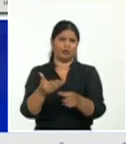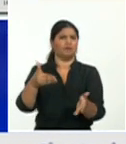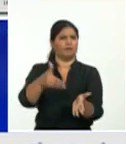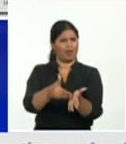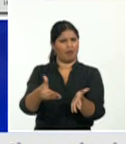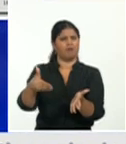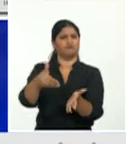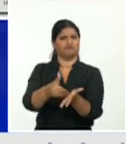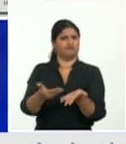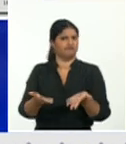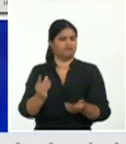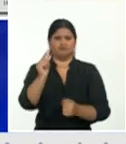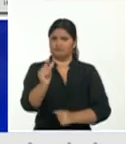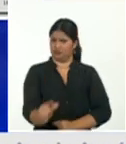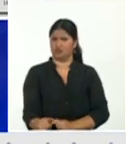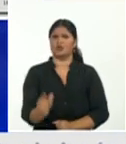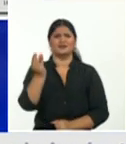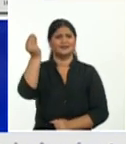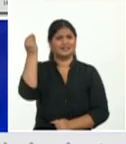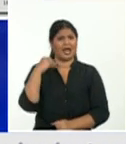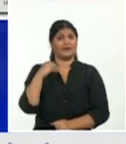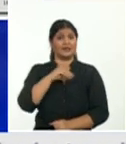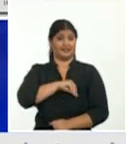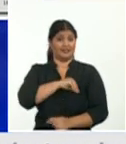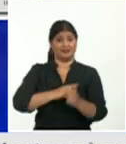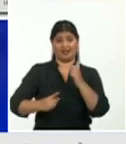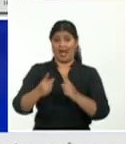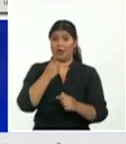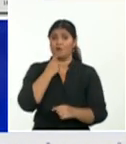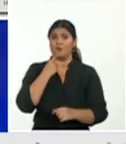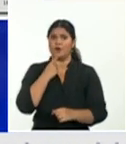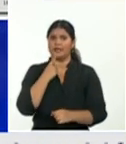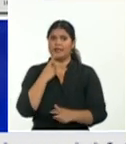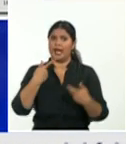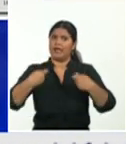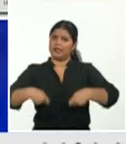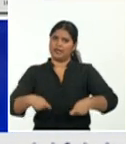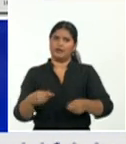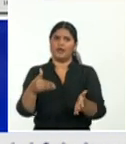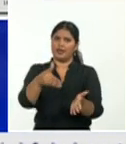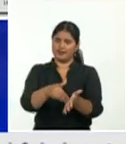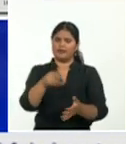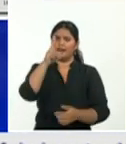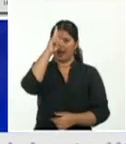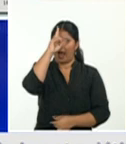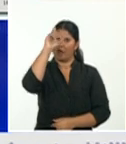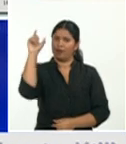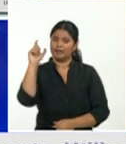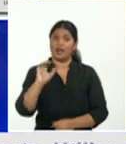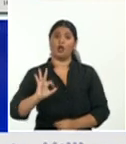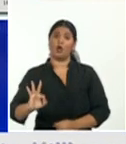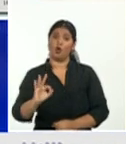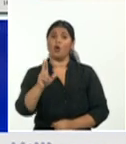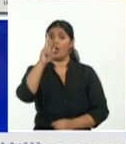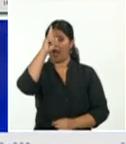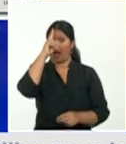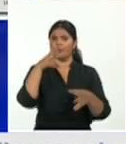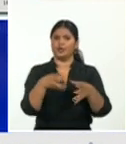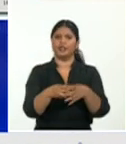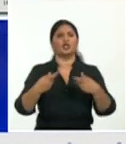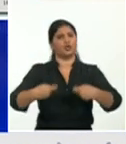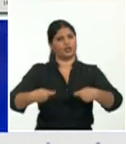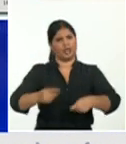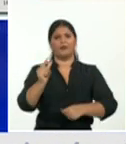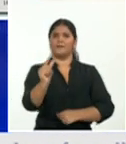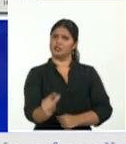asintomáticos, pues van a trabajar, lo peores son los que son sintomáticos. Y entonces se produce la